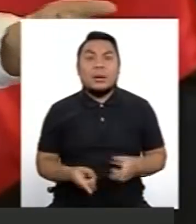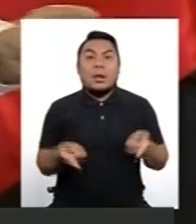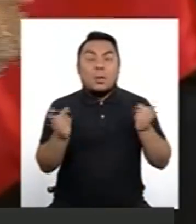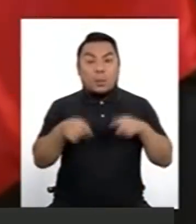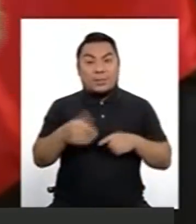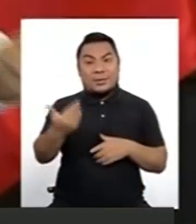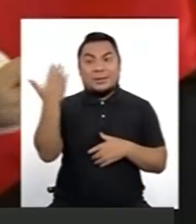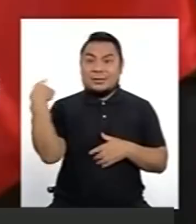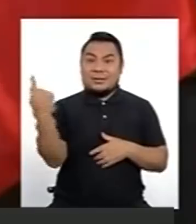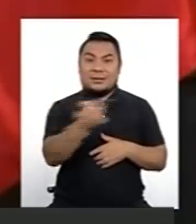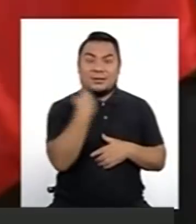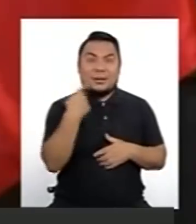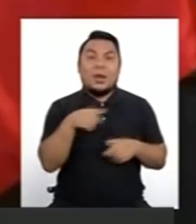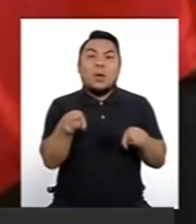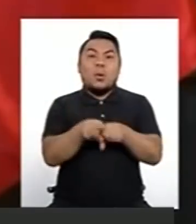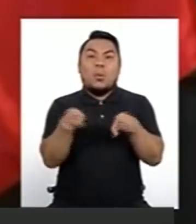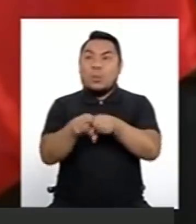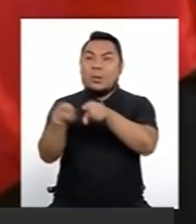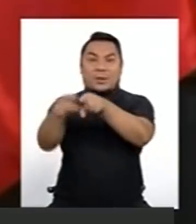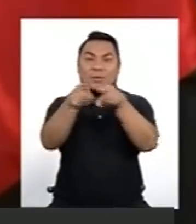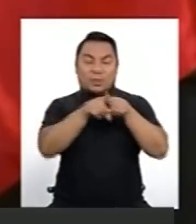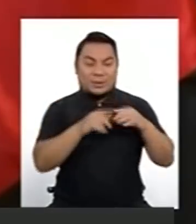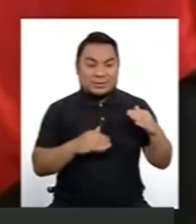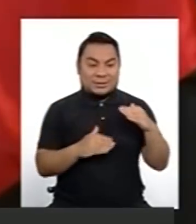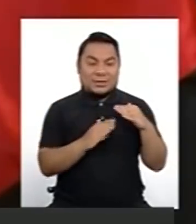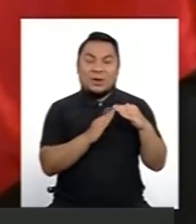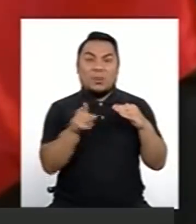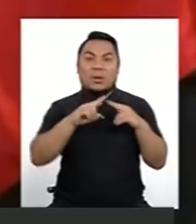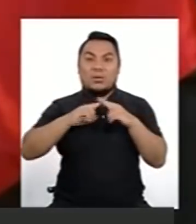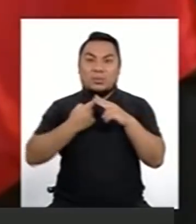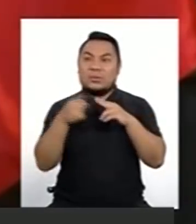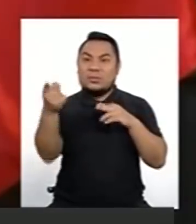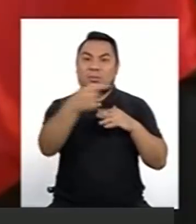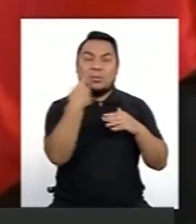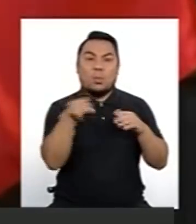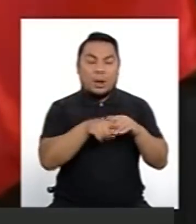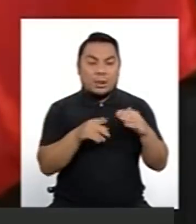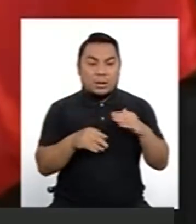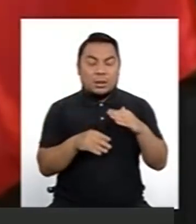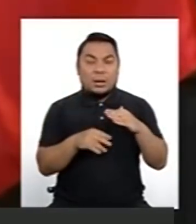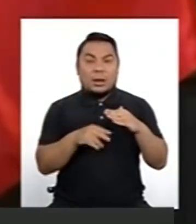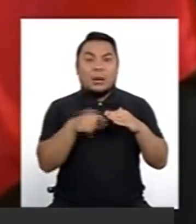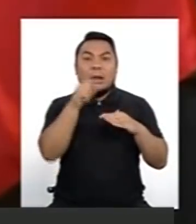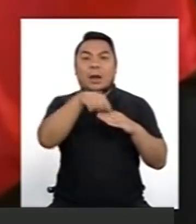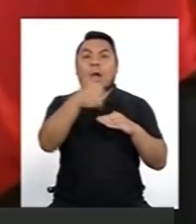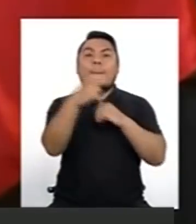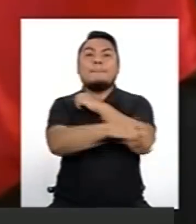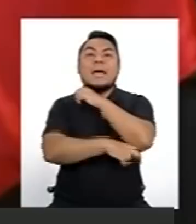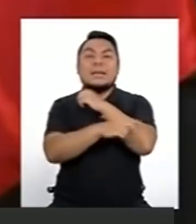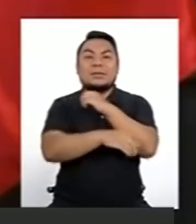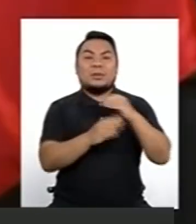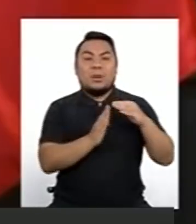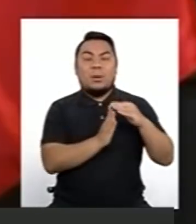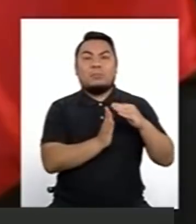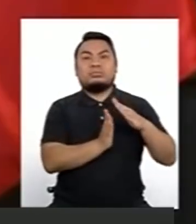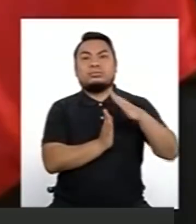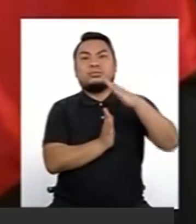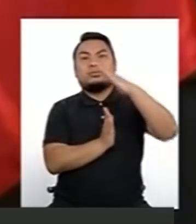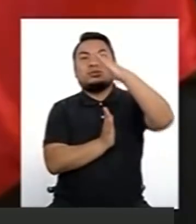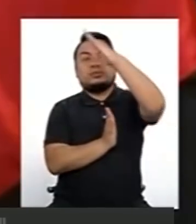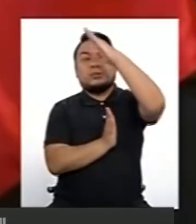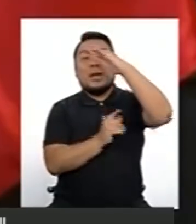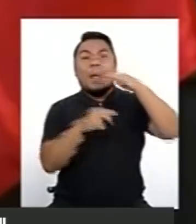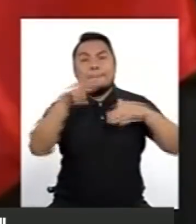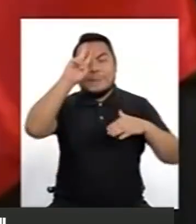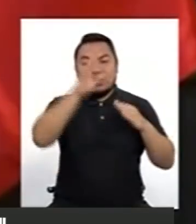tabla coincidían las curvas en la gráfica. Si queremos hacer la